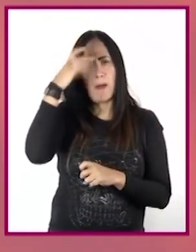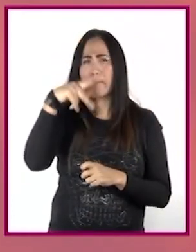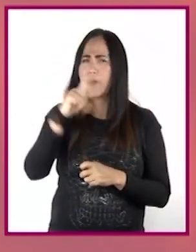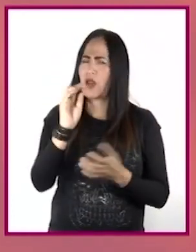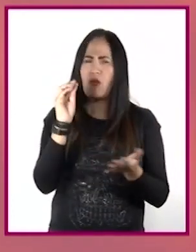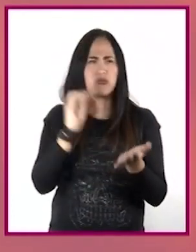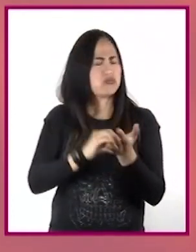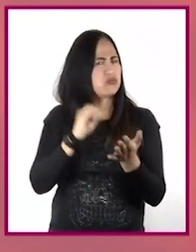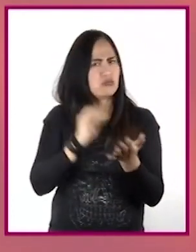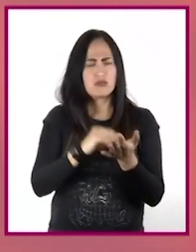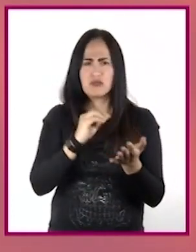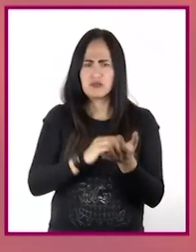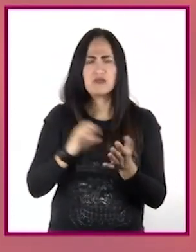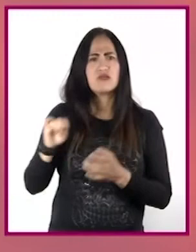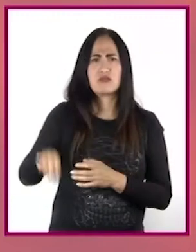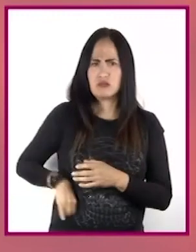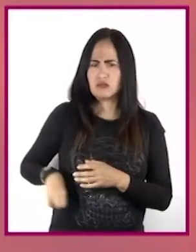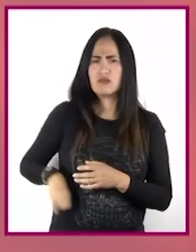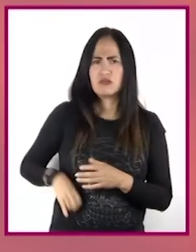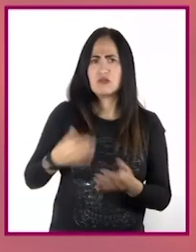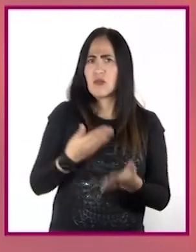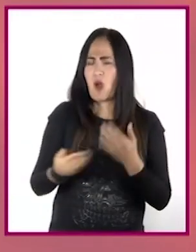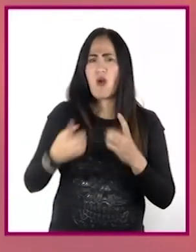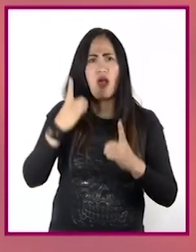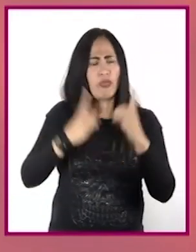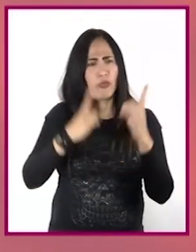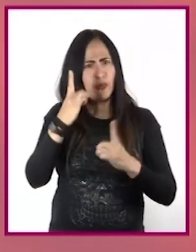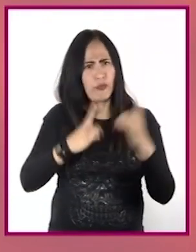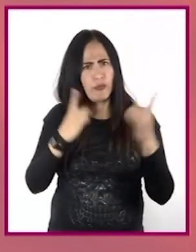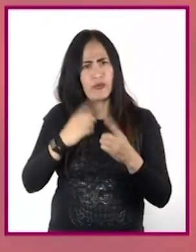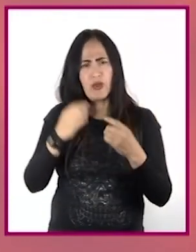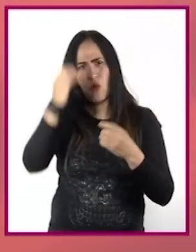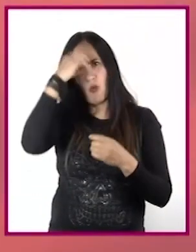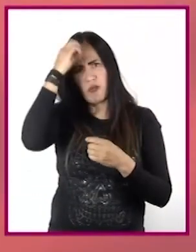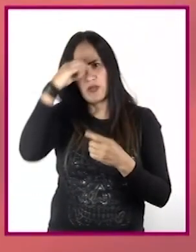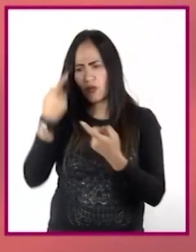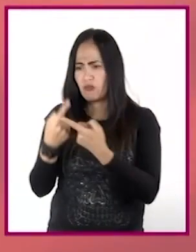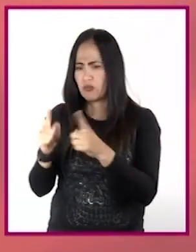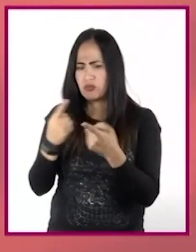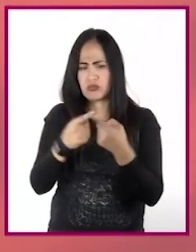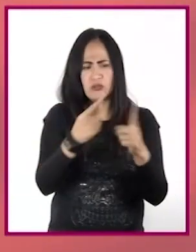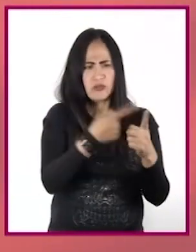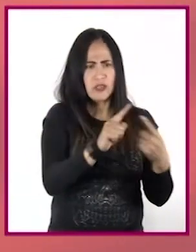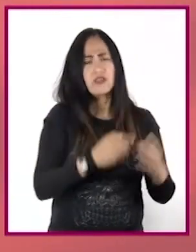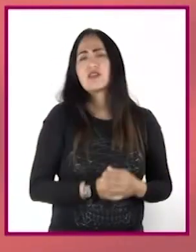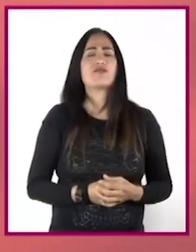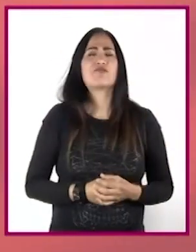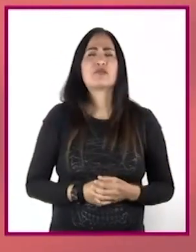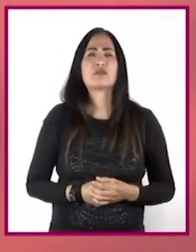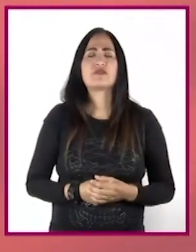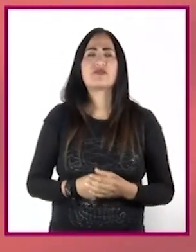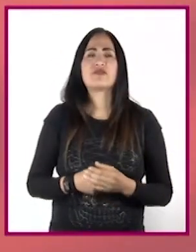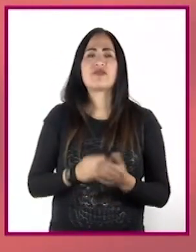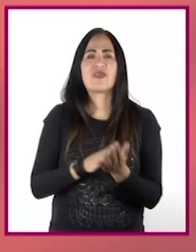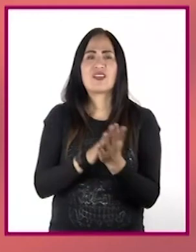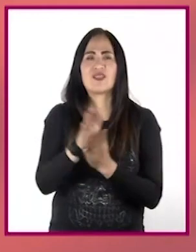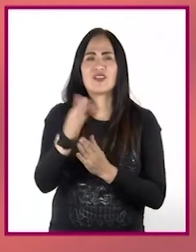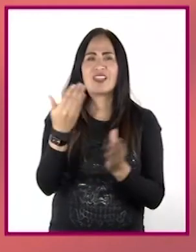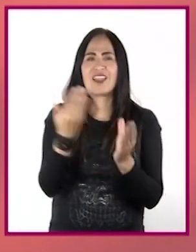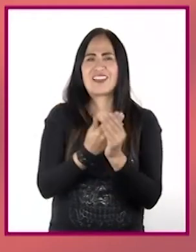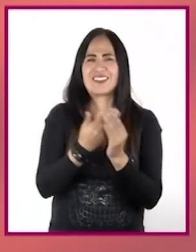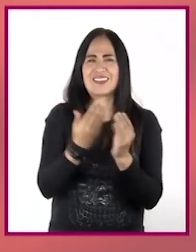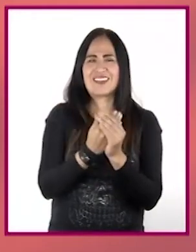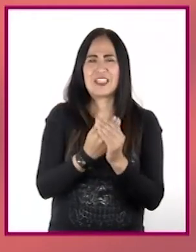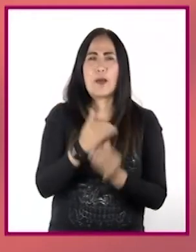y parece que no, pero hay muchas dudas y obviamente diversas opiniones. Quesadilla. Perdón, pero me